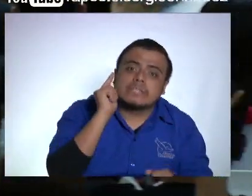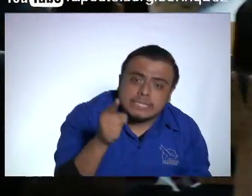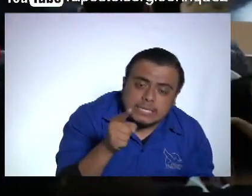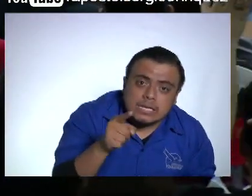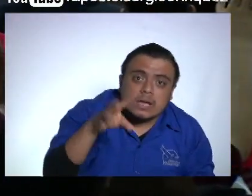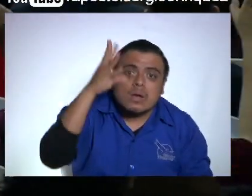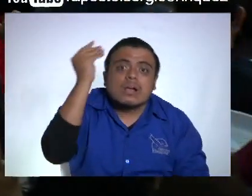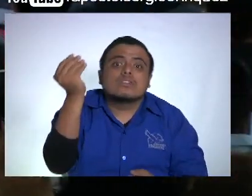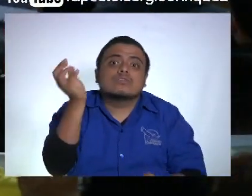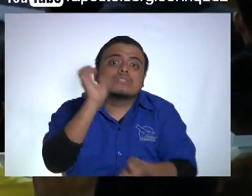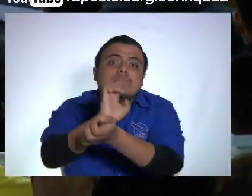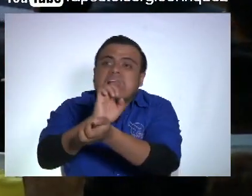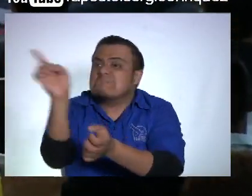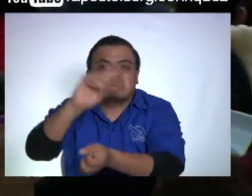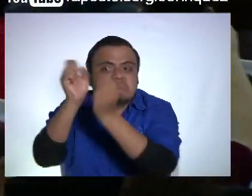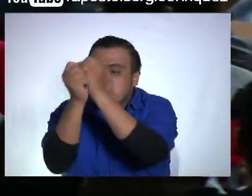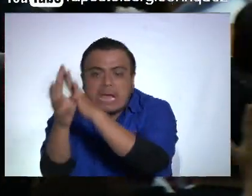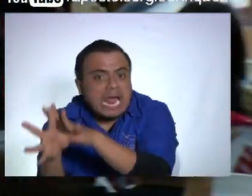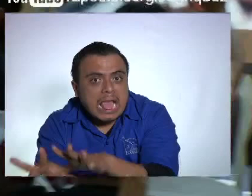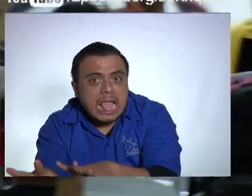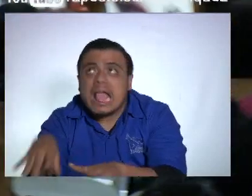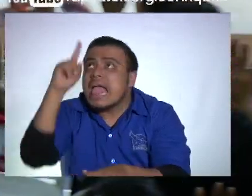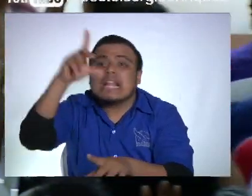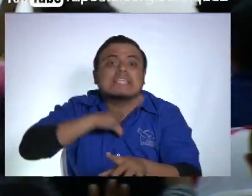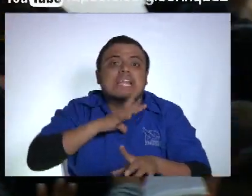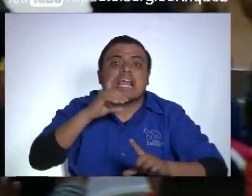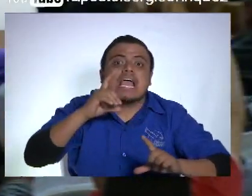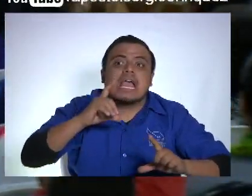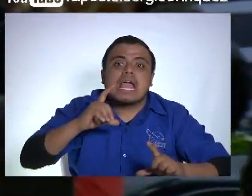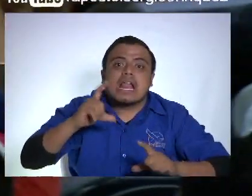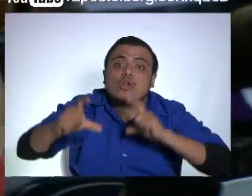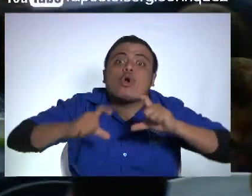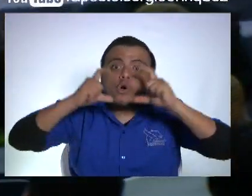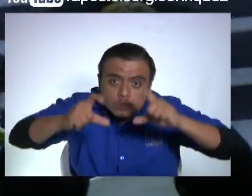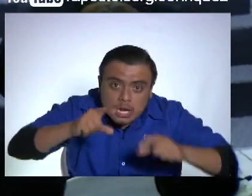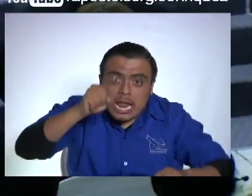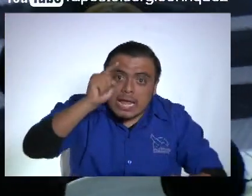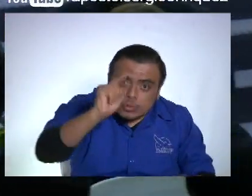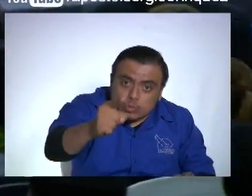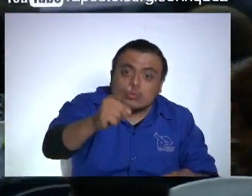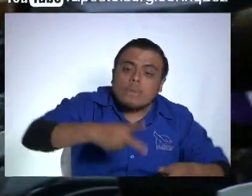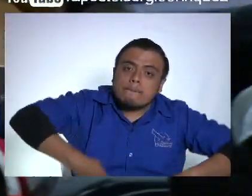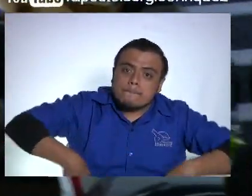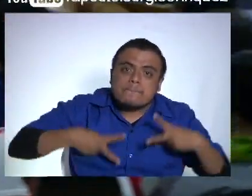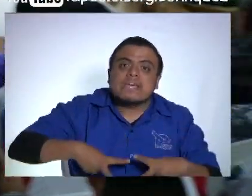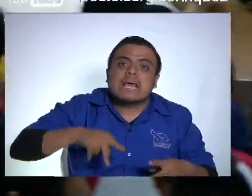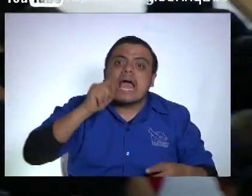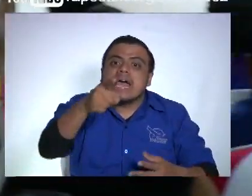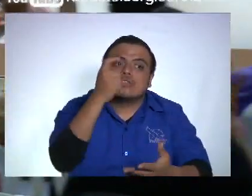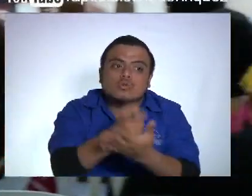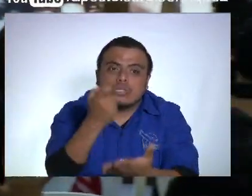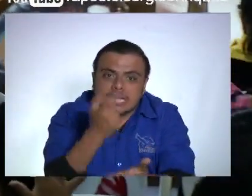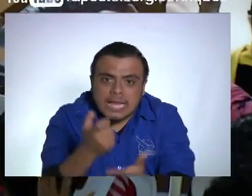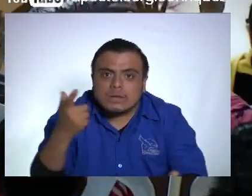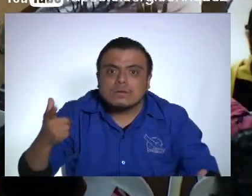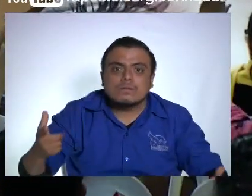tu esperanza. Yo tengo el control de tu vida, yo tengo el control de tus